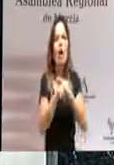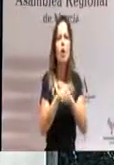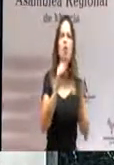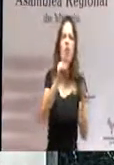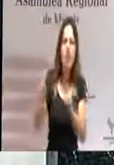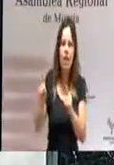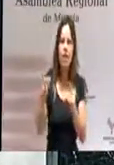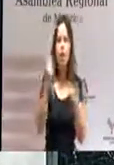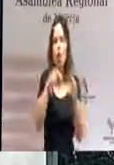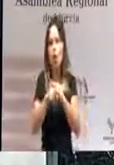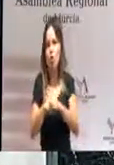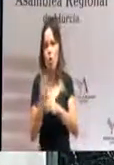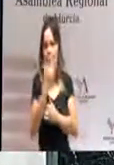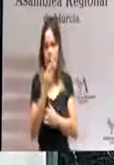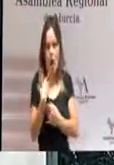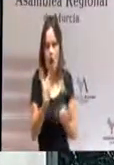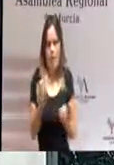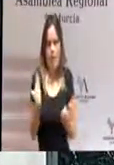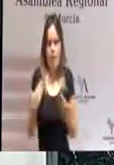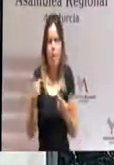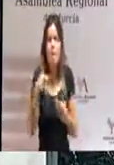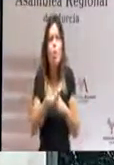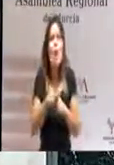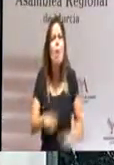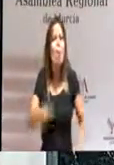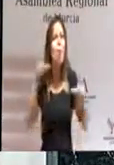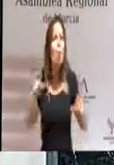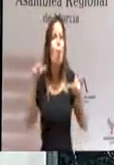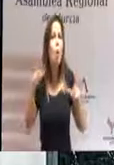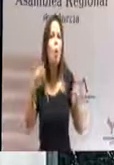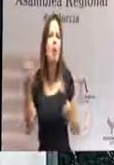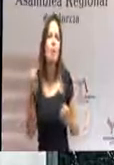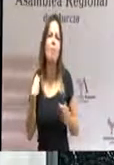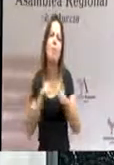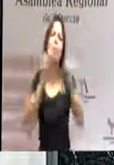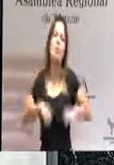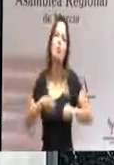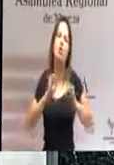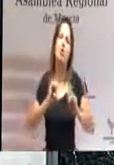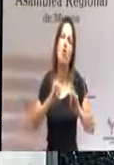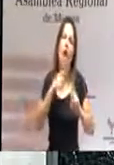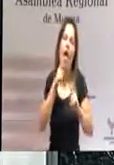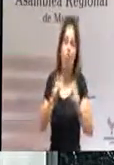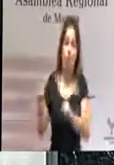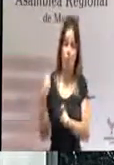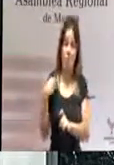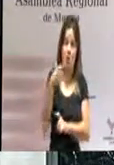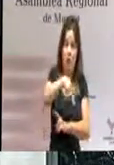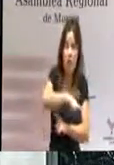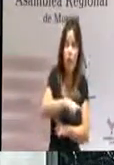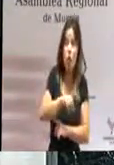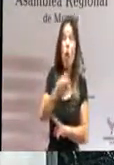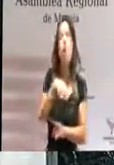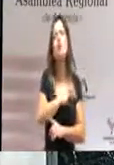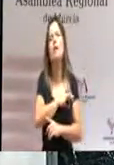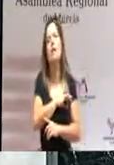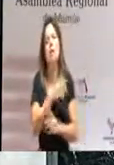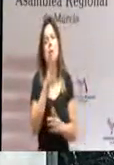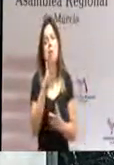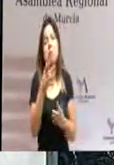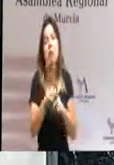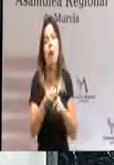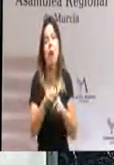recursos escolares. Estos deben ser los verdaderos protagonistas del pacto por la educación. Aquellos a los que ustedes, sin embargo, han